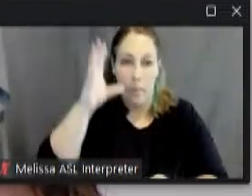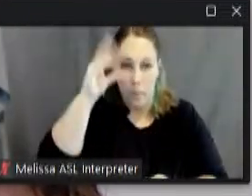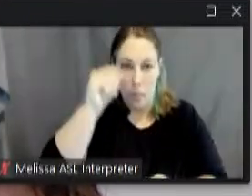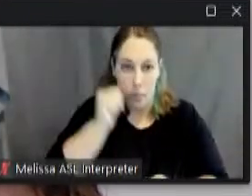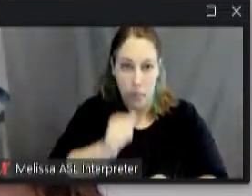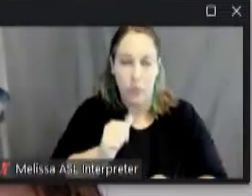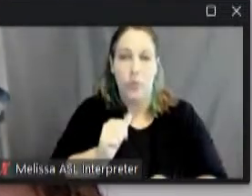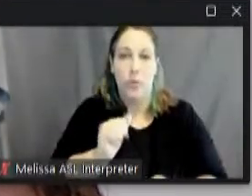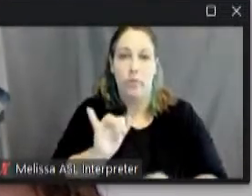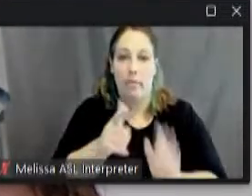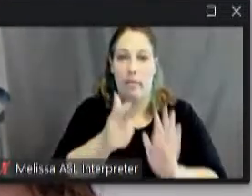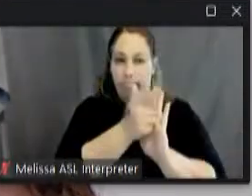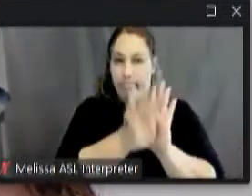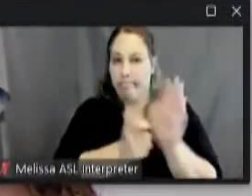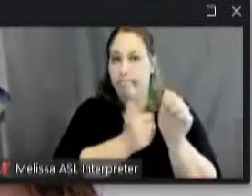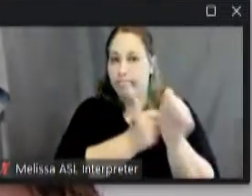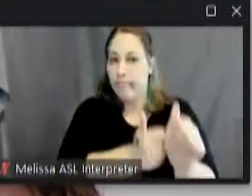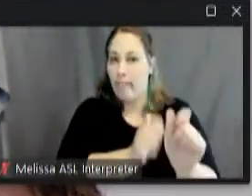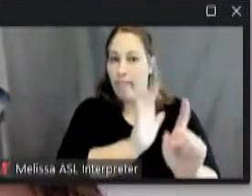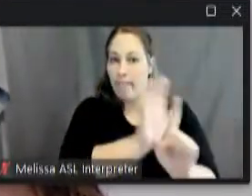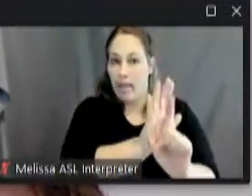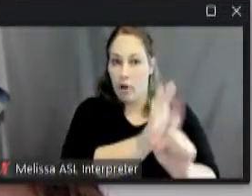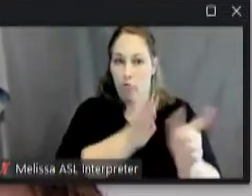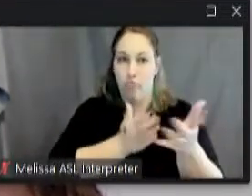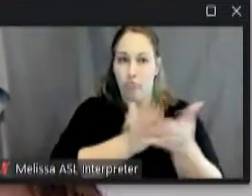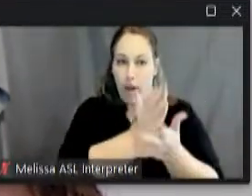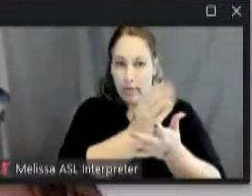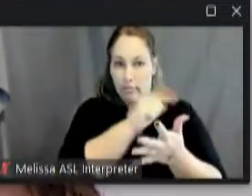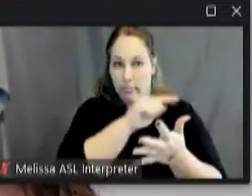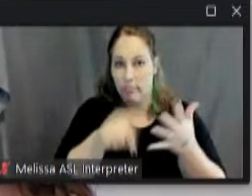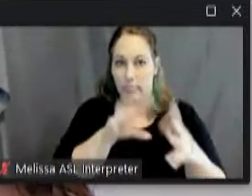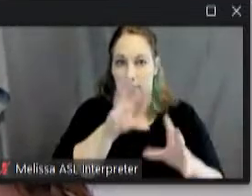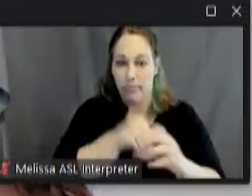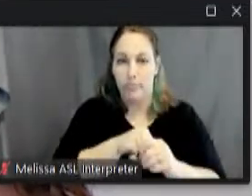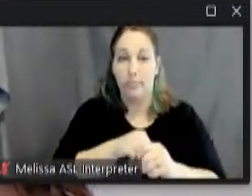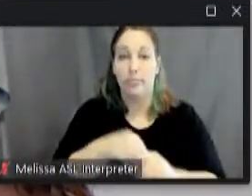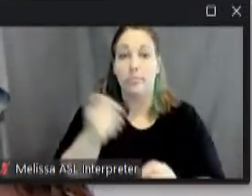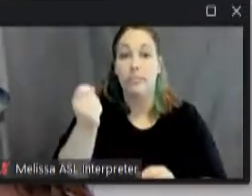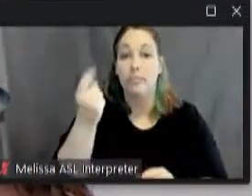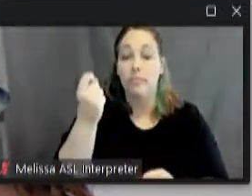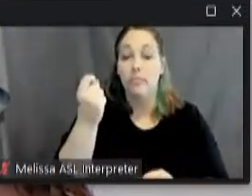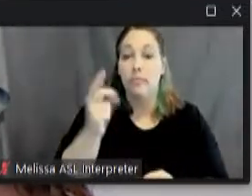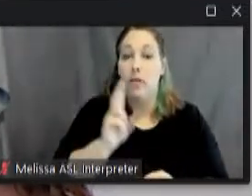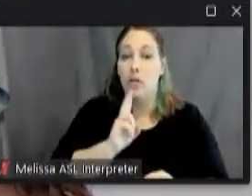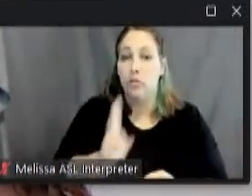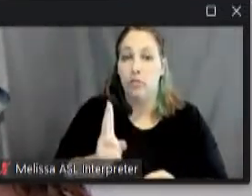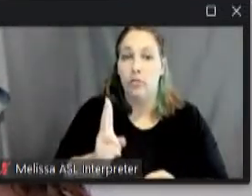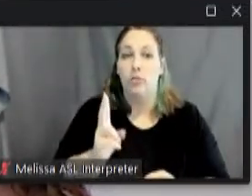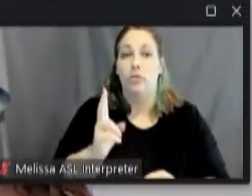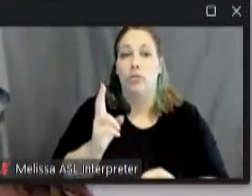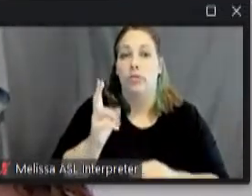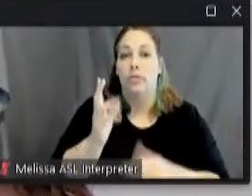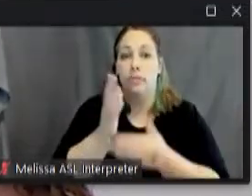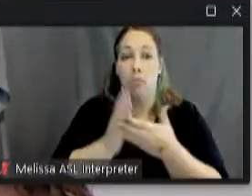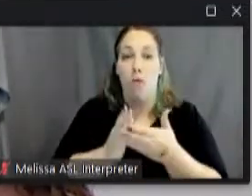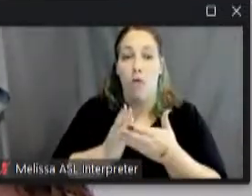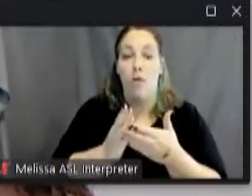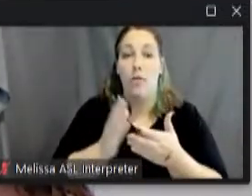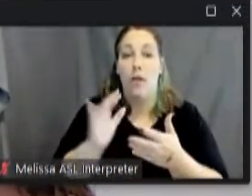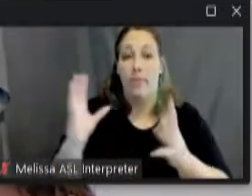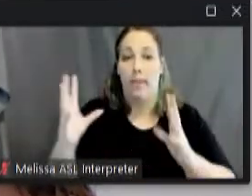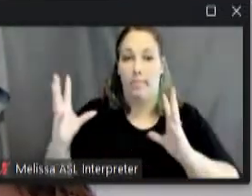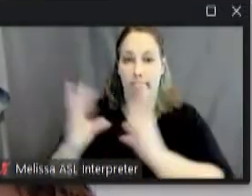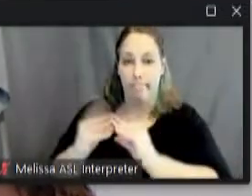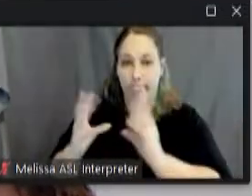manera, Honduras forma parte de los convenios y tratados internacionales sobre derechos de las personas con discapacidad, como